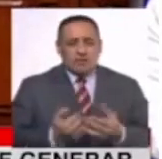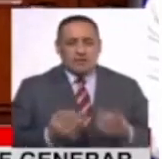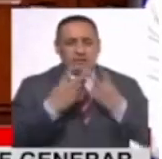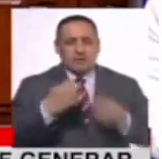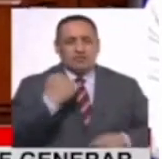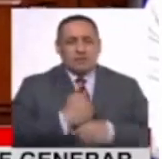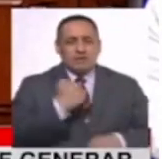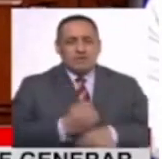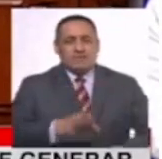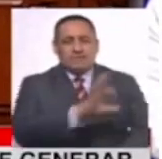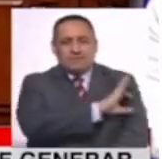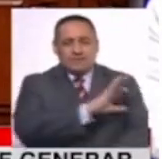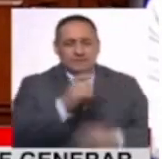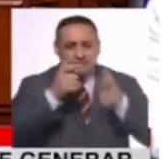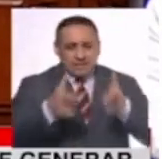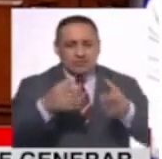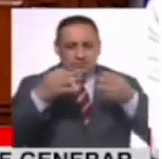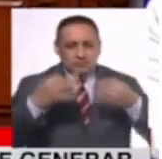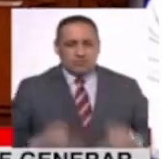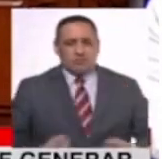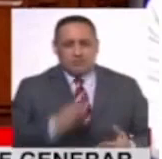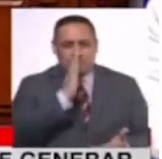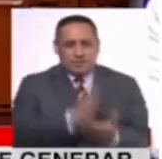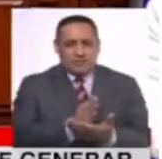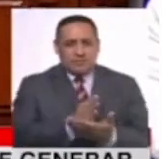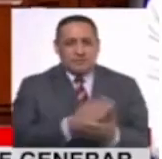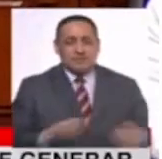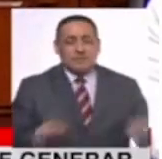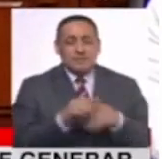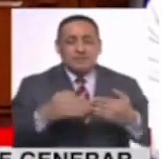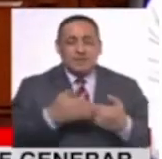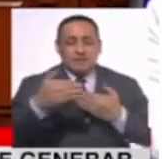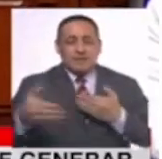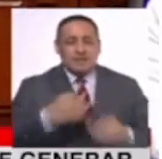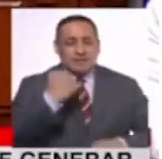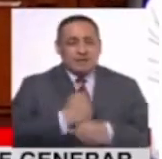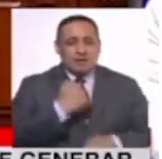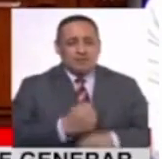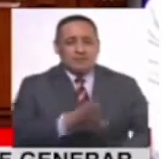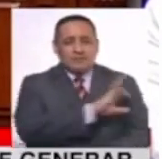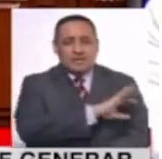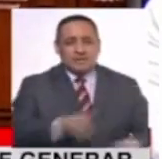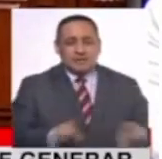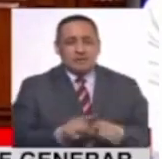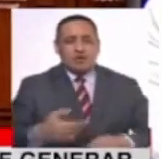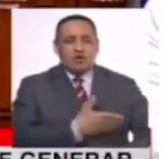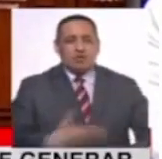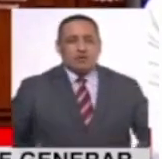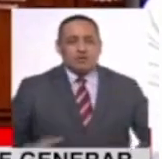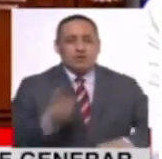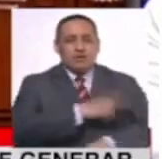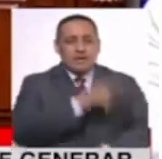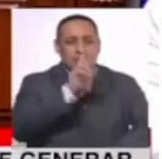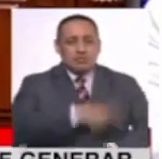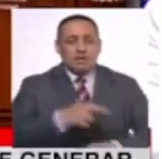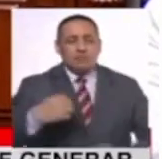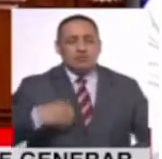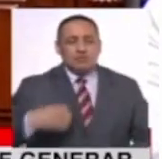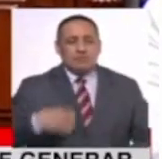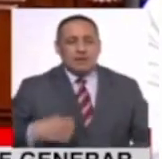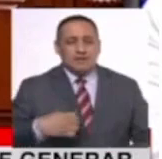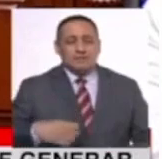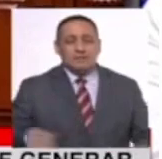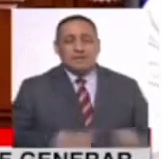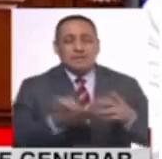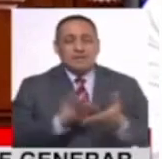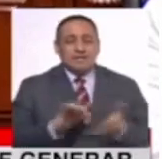una labor de fiscalización eficiente y firme, ampliando nuestra labor fiscalizadora a los gobiernos regionales y locales,